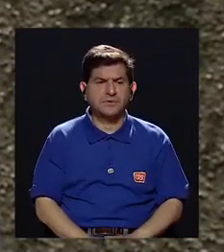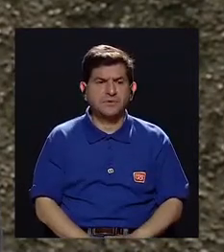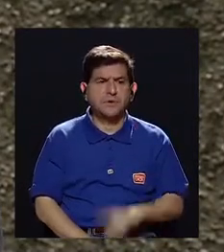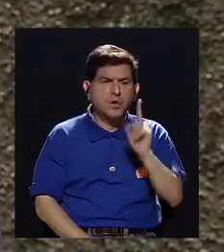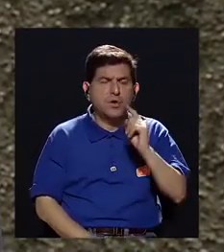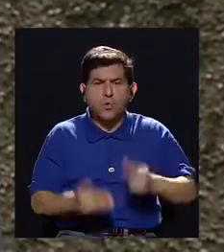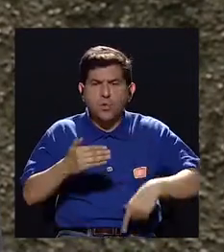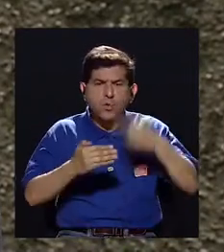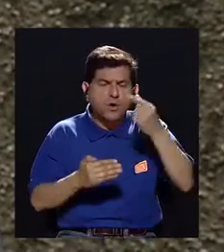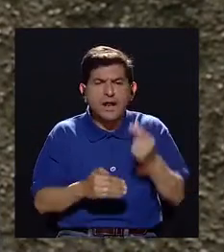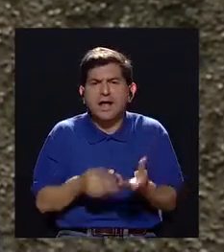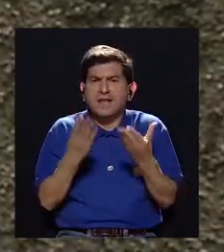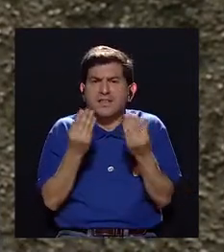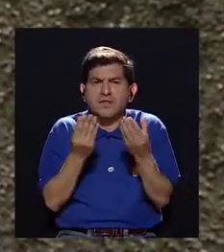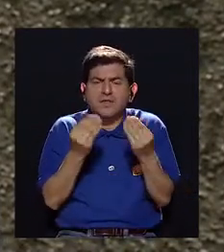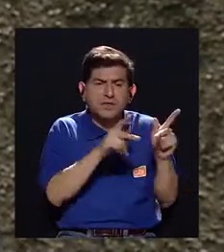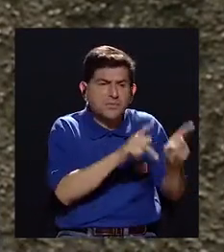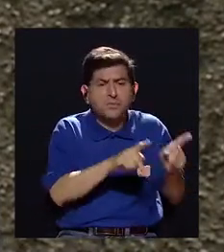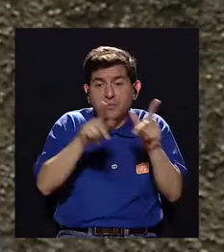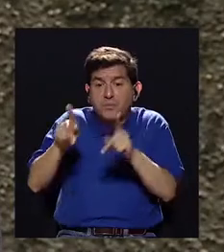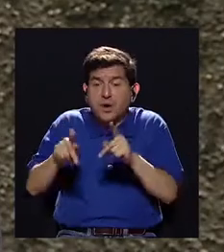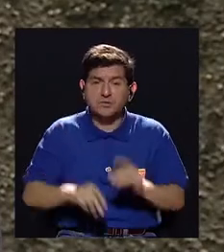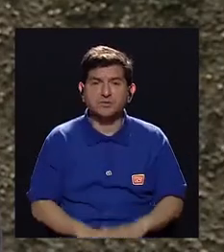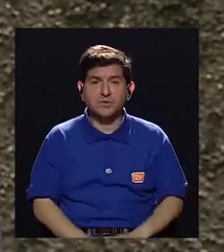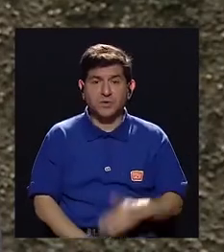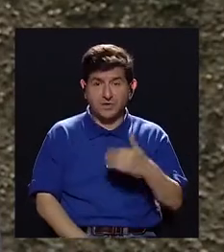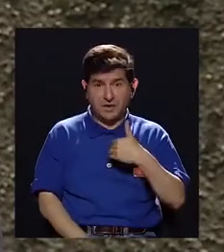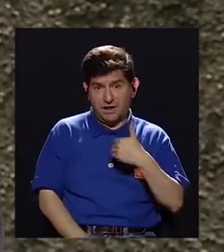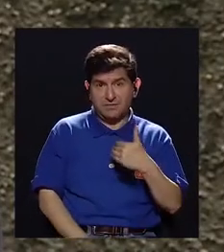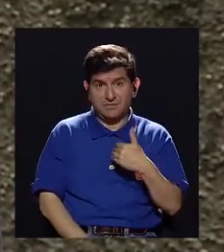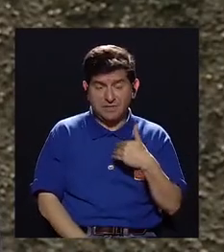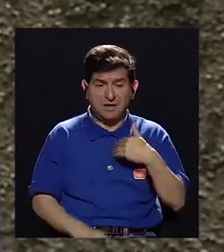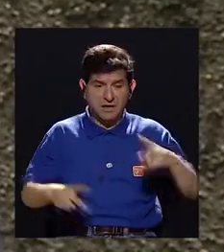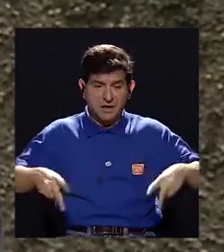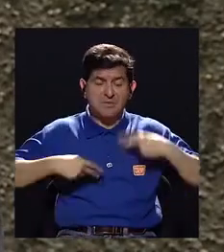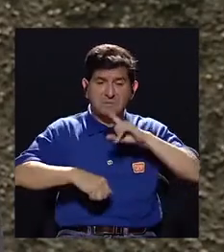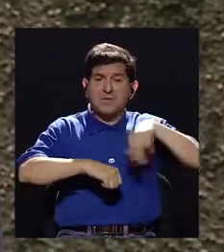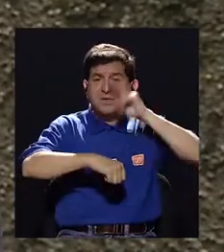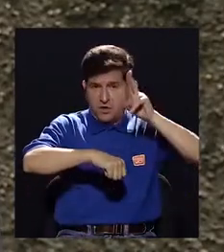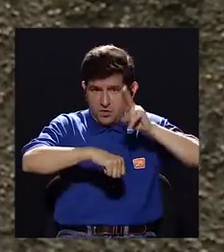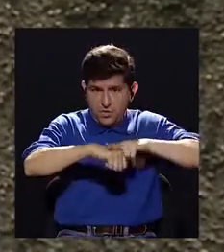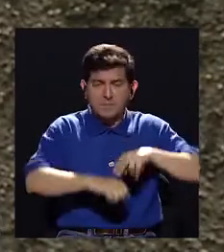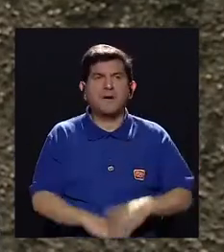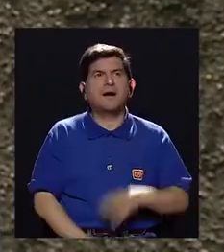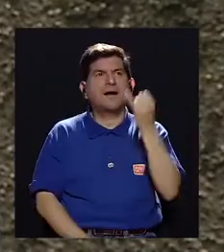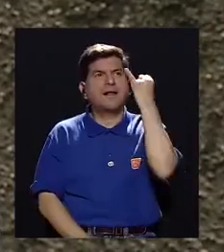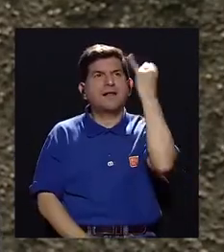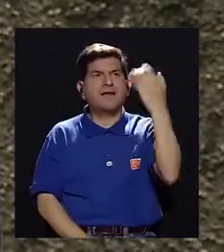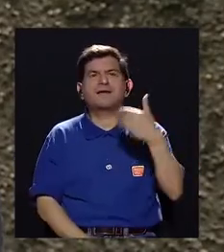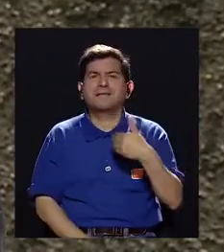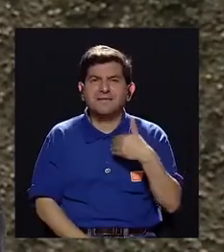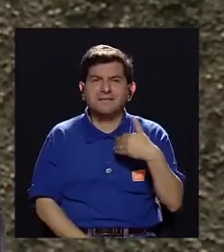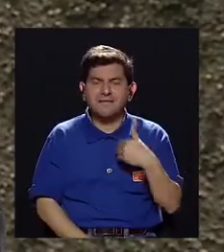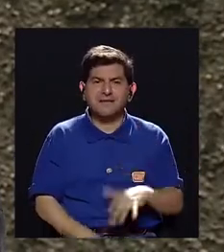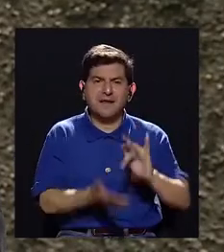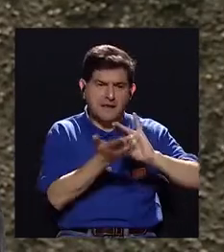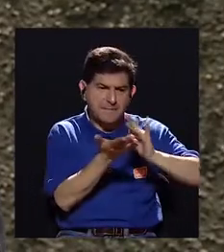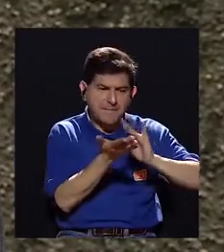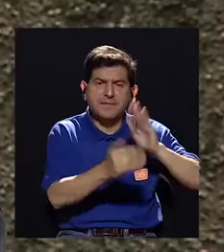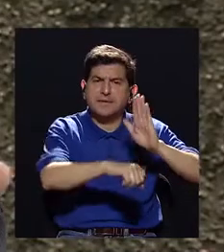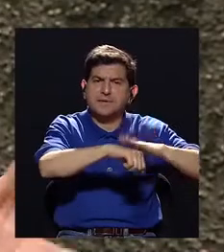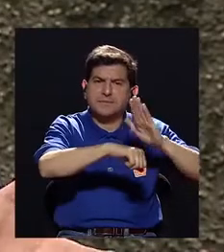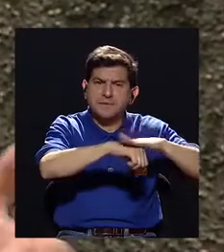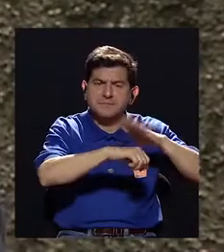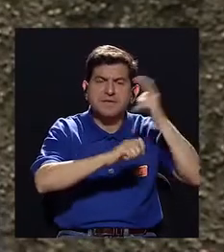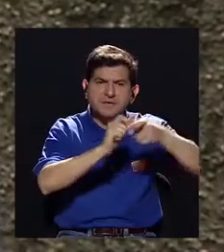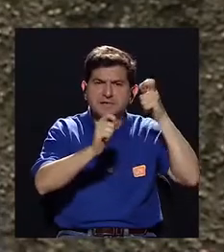hay cierto grado de temor o limitación a las personas para tener una vida normal. Y la idea es que tengan la medicación